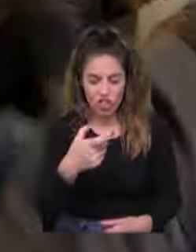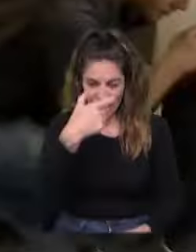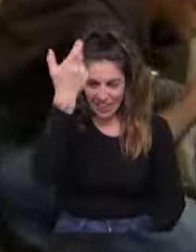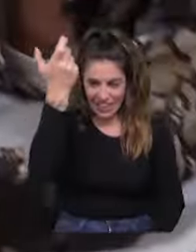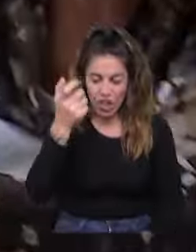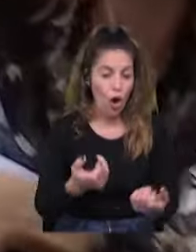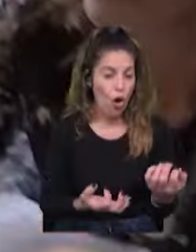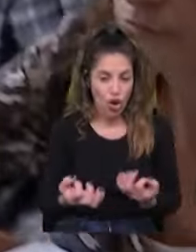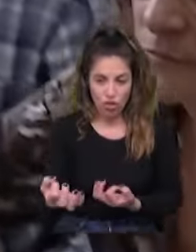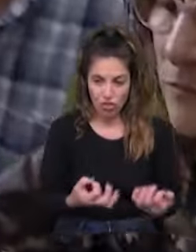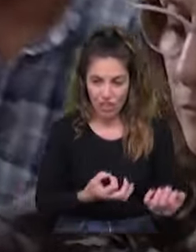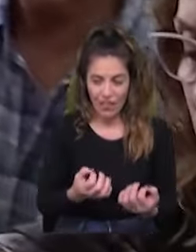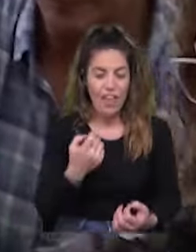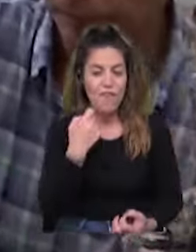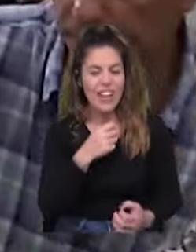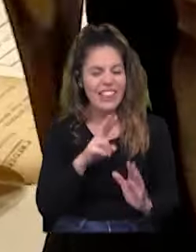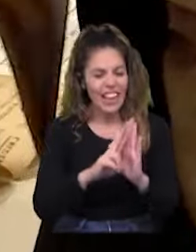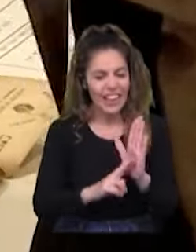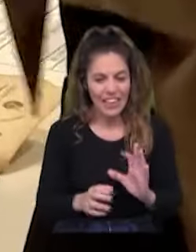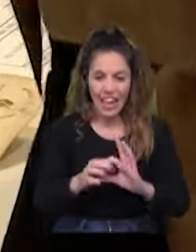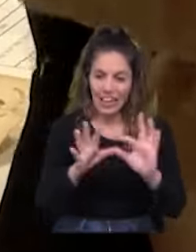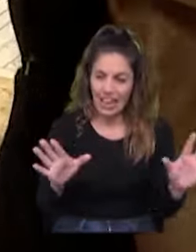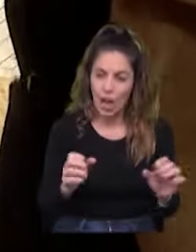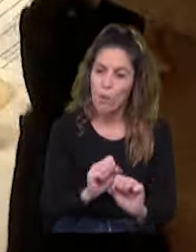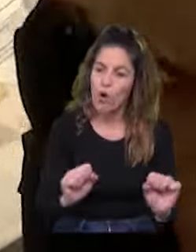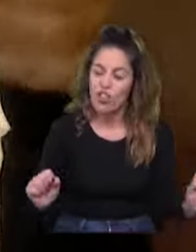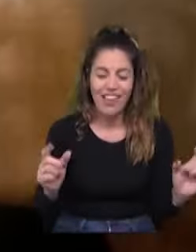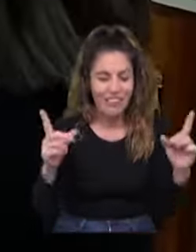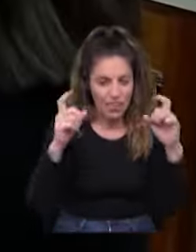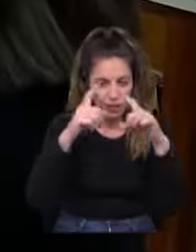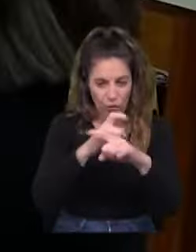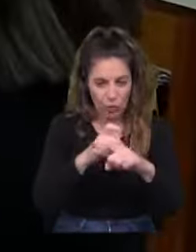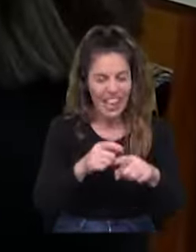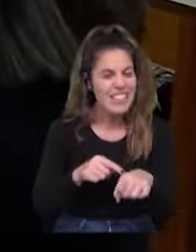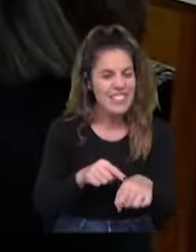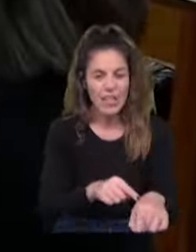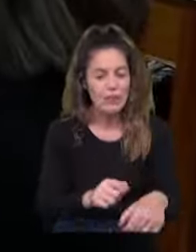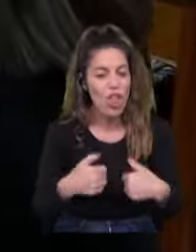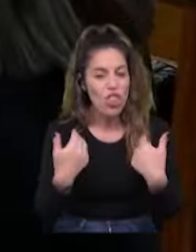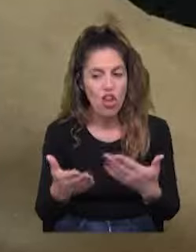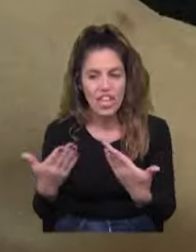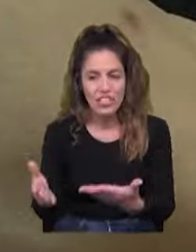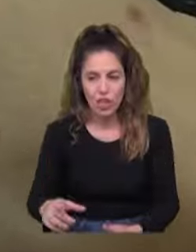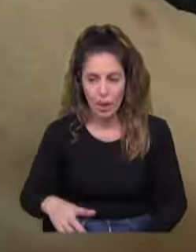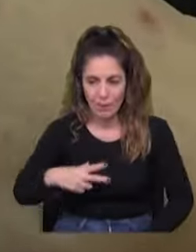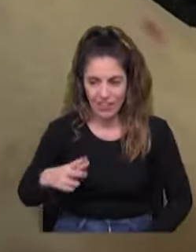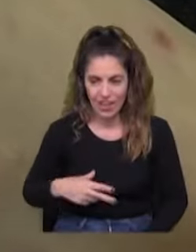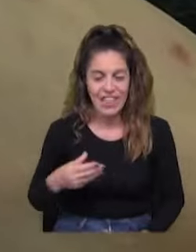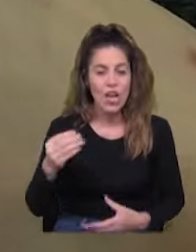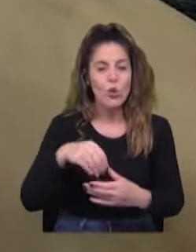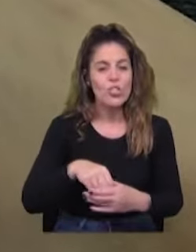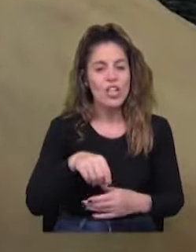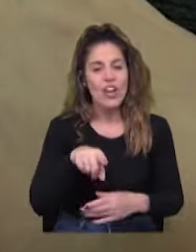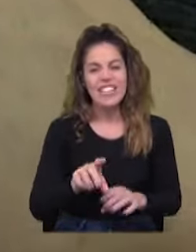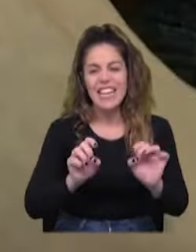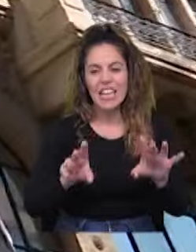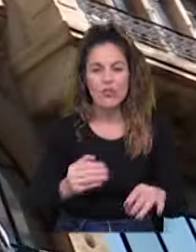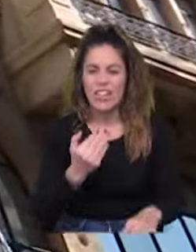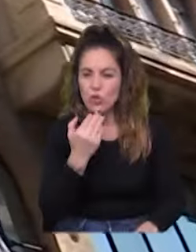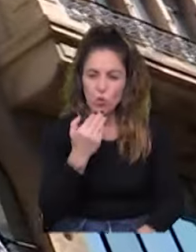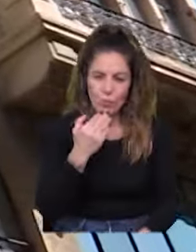contables y la falta de reglas claras podrían generar dificultades en el seguimiento de donaciones privadas incluyendo aquellas de naturaleza